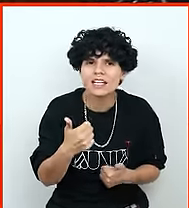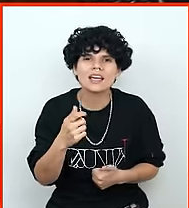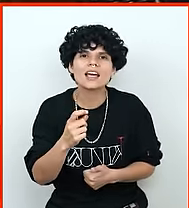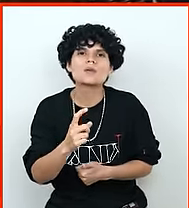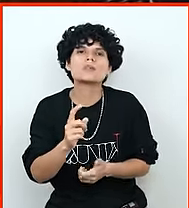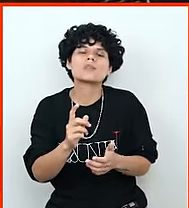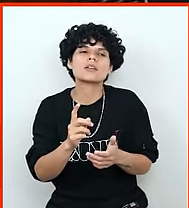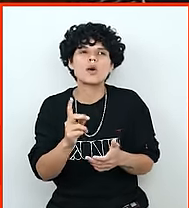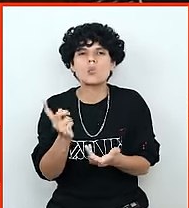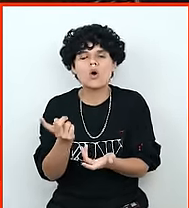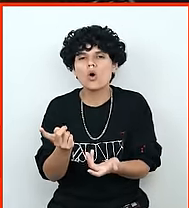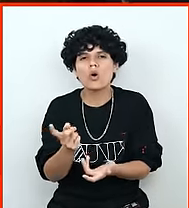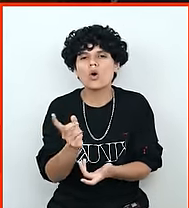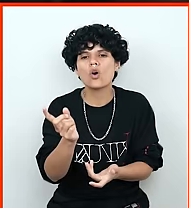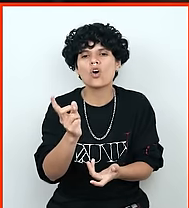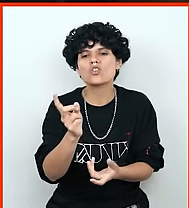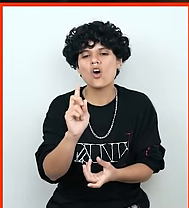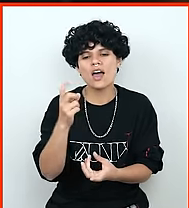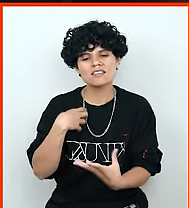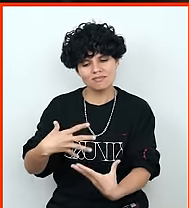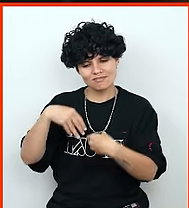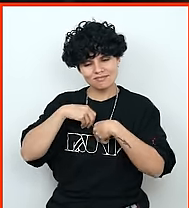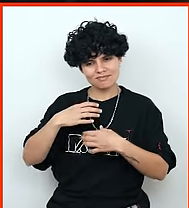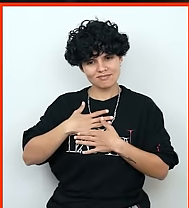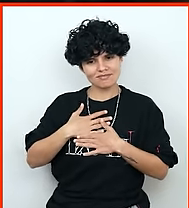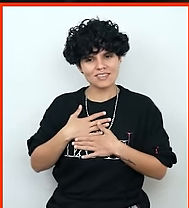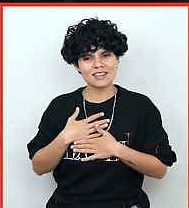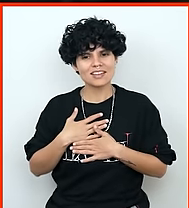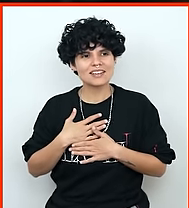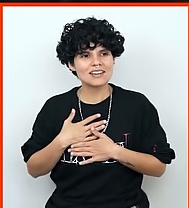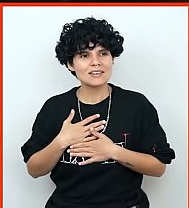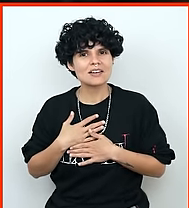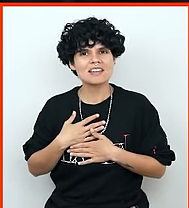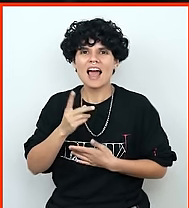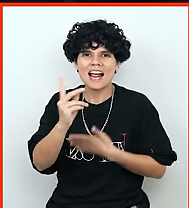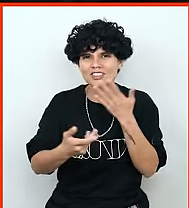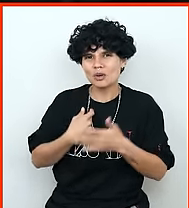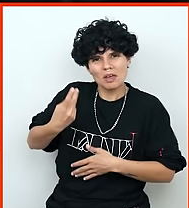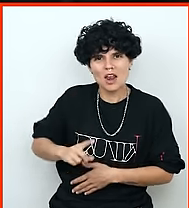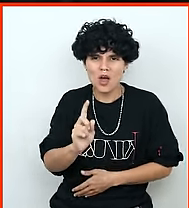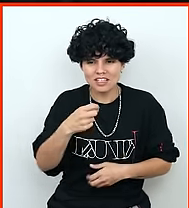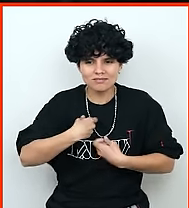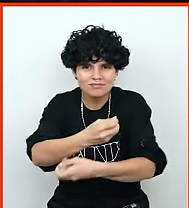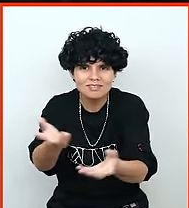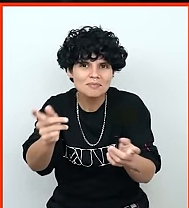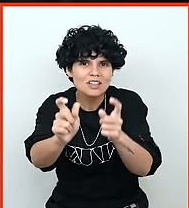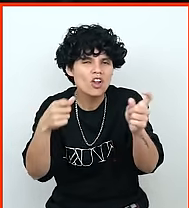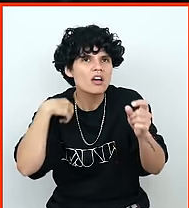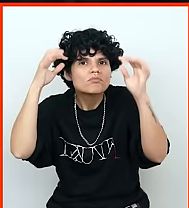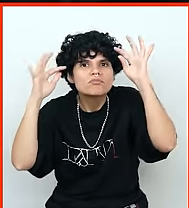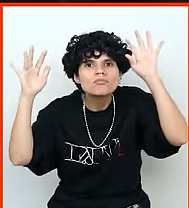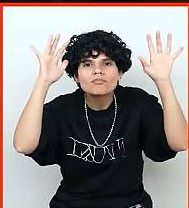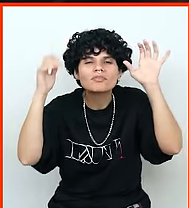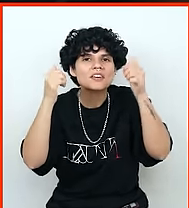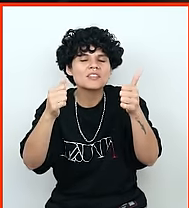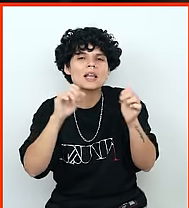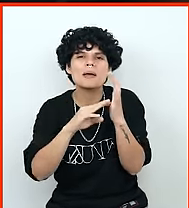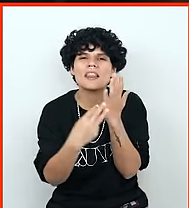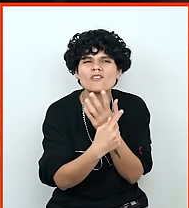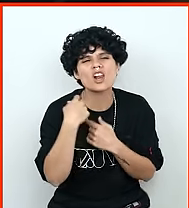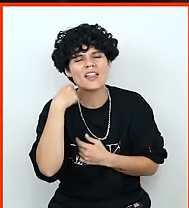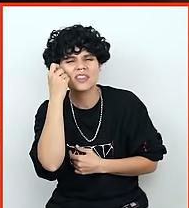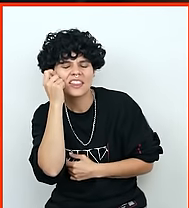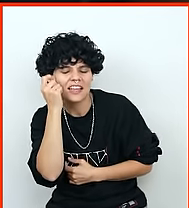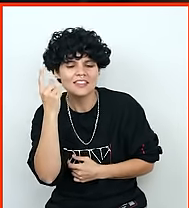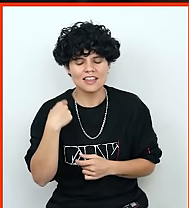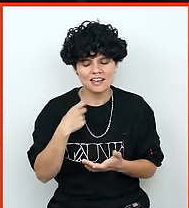tampoco me corresponde a mí estar explicando qué significa, porque hasta eso es lo bacán. De hecho, me enamoré del hip hop por eso mismo, po. Cuando tú escucháis las canciones, eso de tratar de entender las